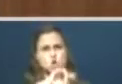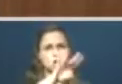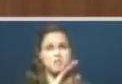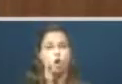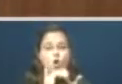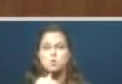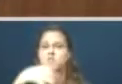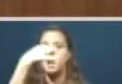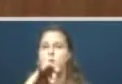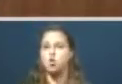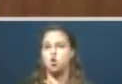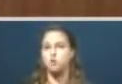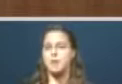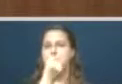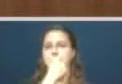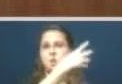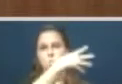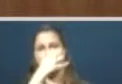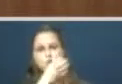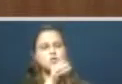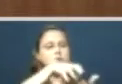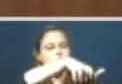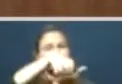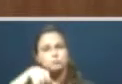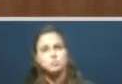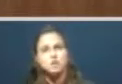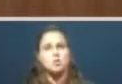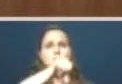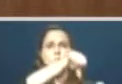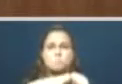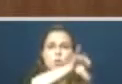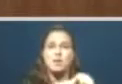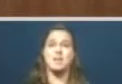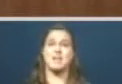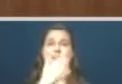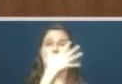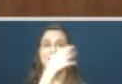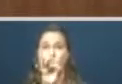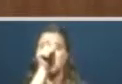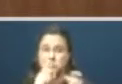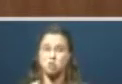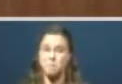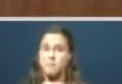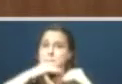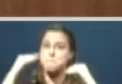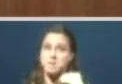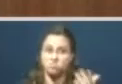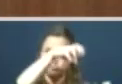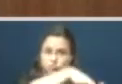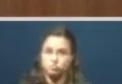que mantiene más de 1.400 de estos consultorios en núcleos de población con menos de 50 habitantes e incluso